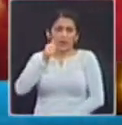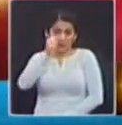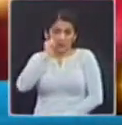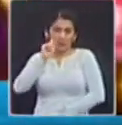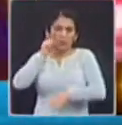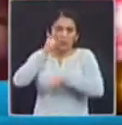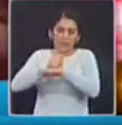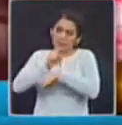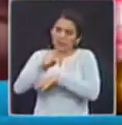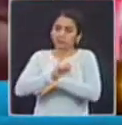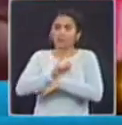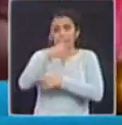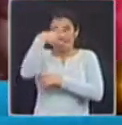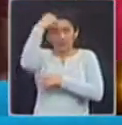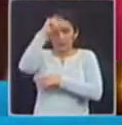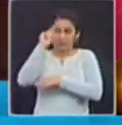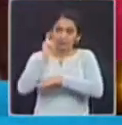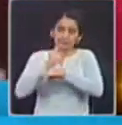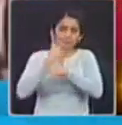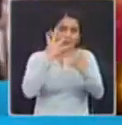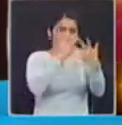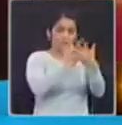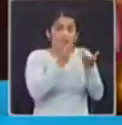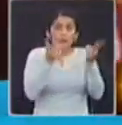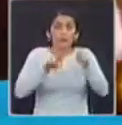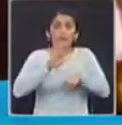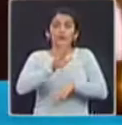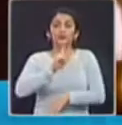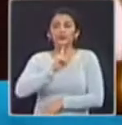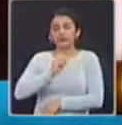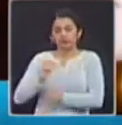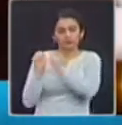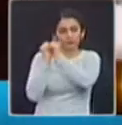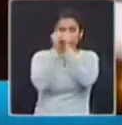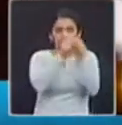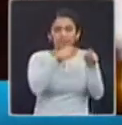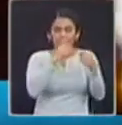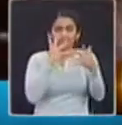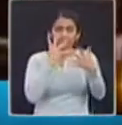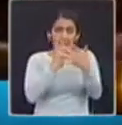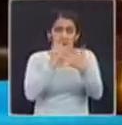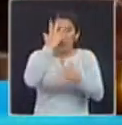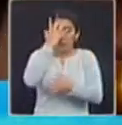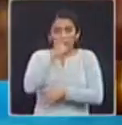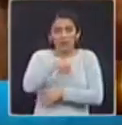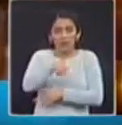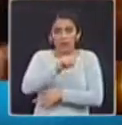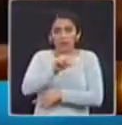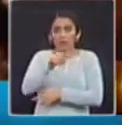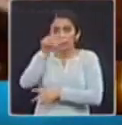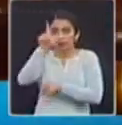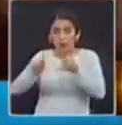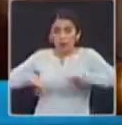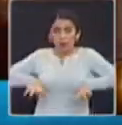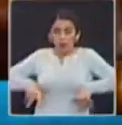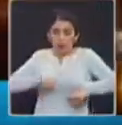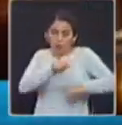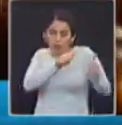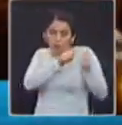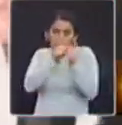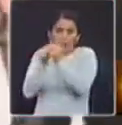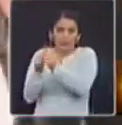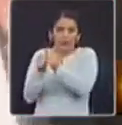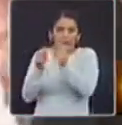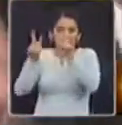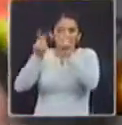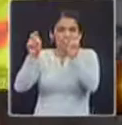medidas cautelares y también para su tío Ricardo R. por una supuesta asociación ilícita en el caso Odebrecht. Hasta